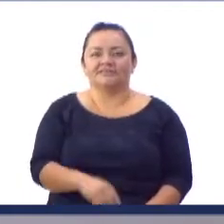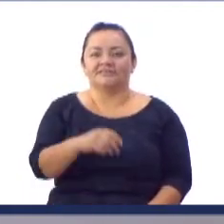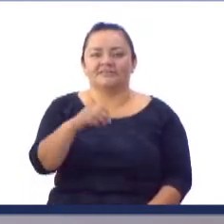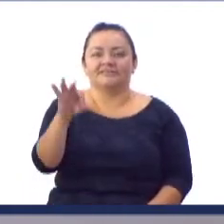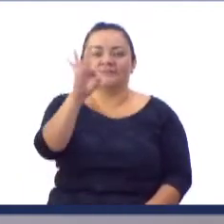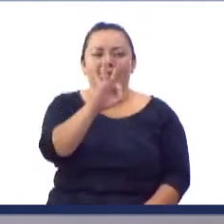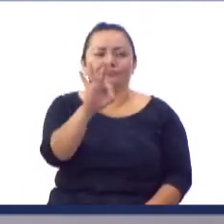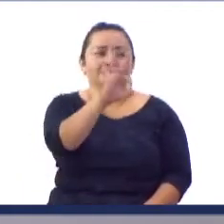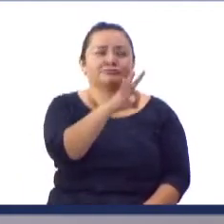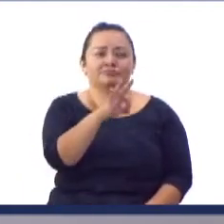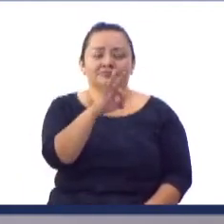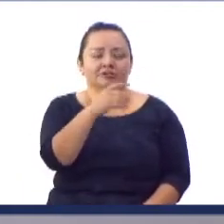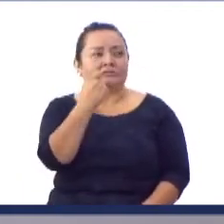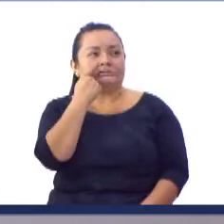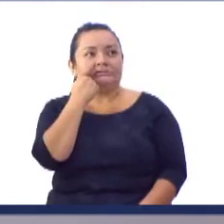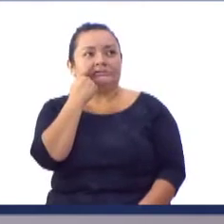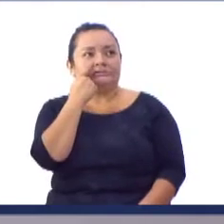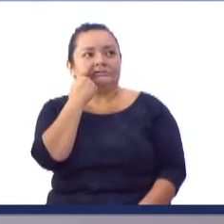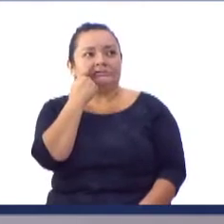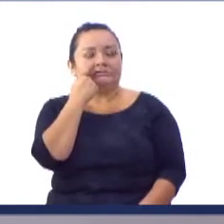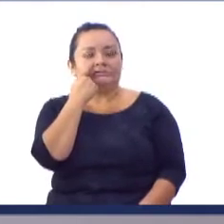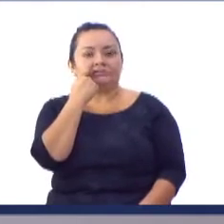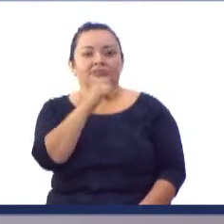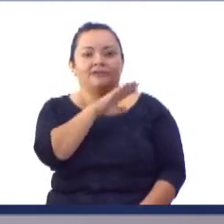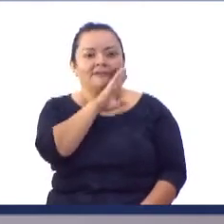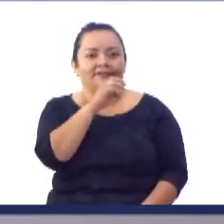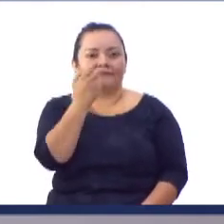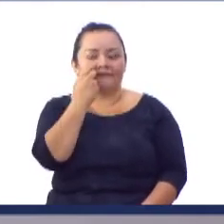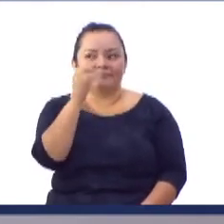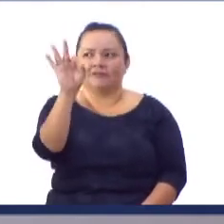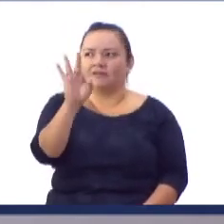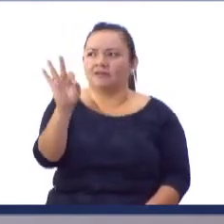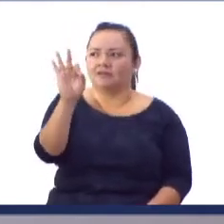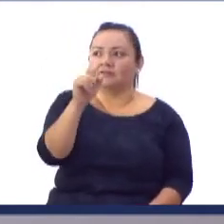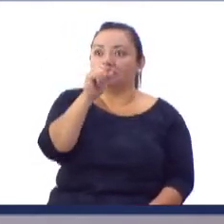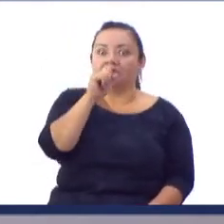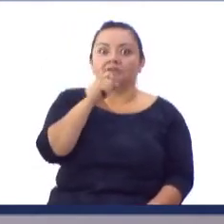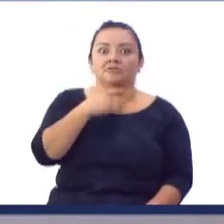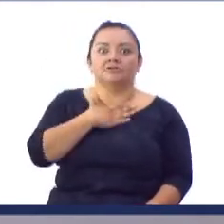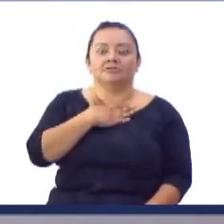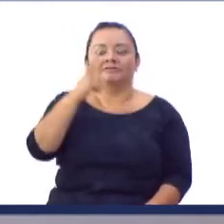aparecido por ahí y dije yo enfermedades langostas